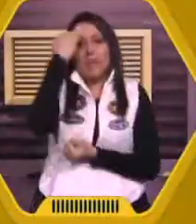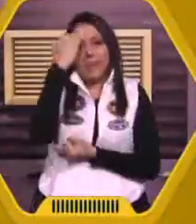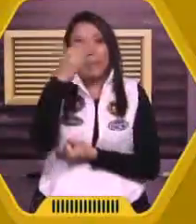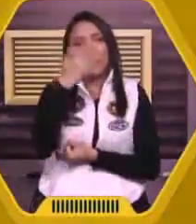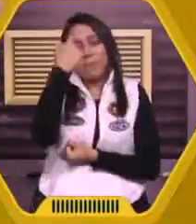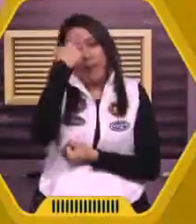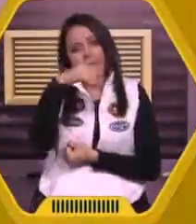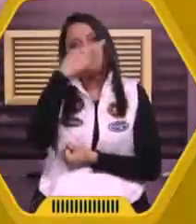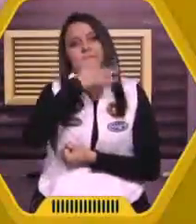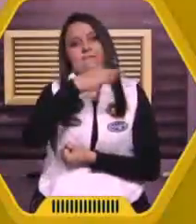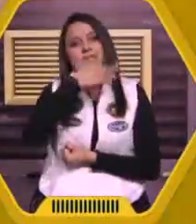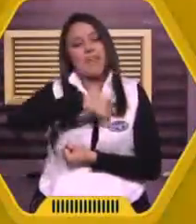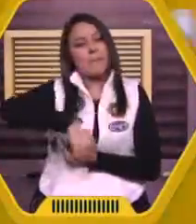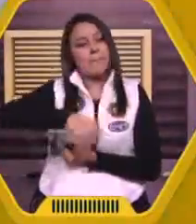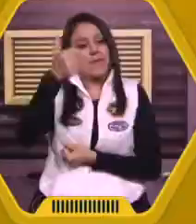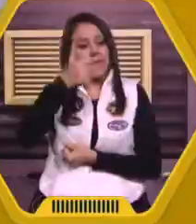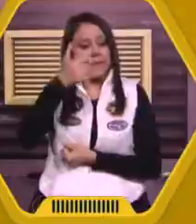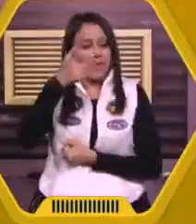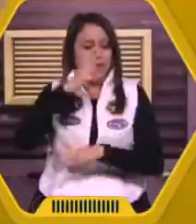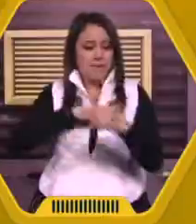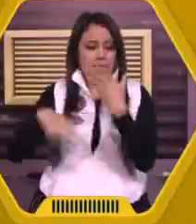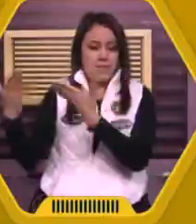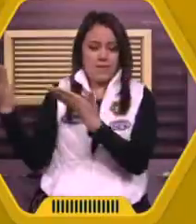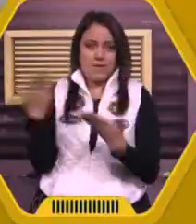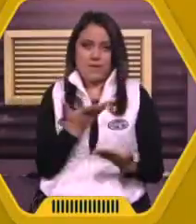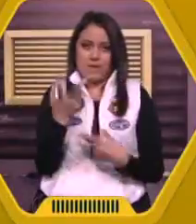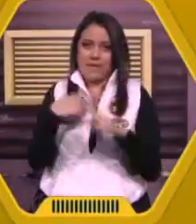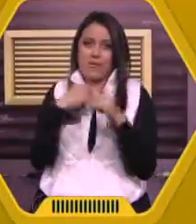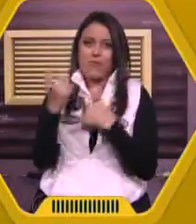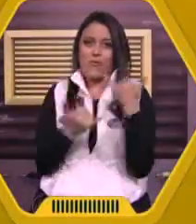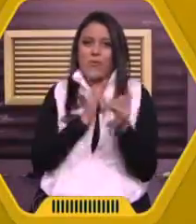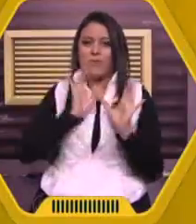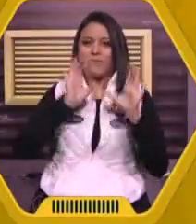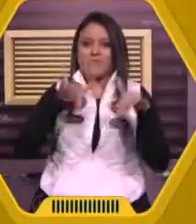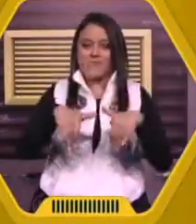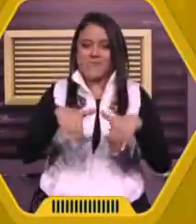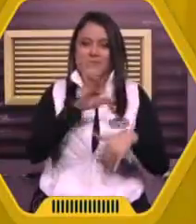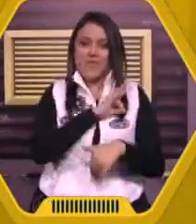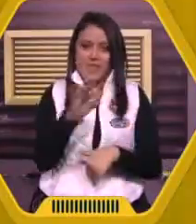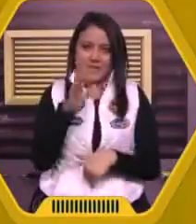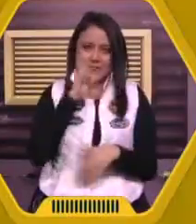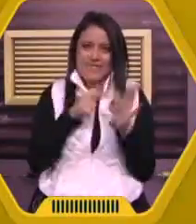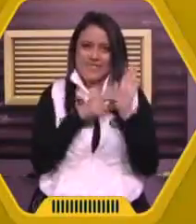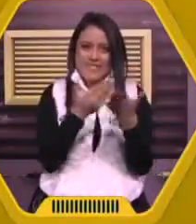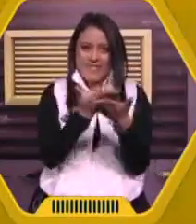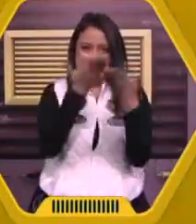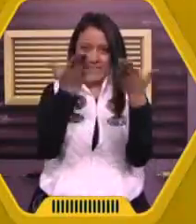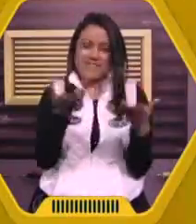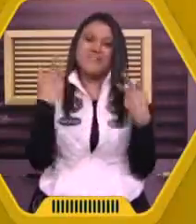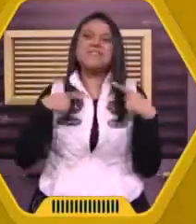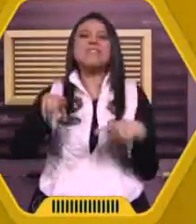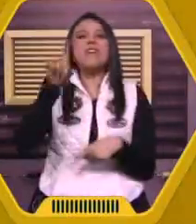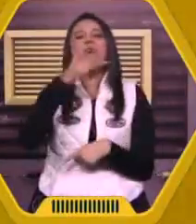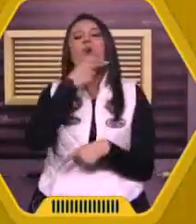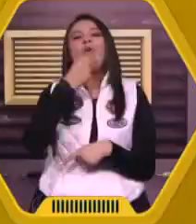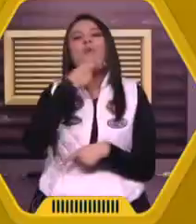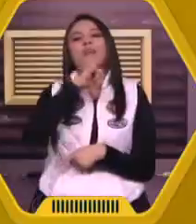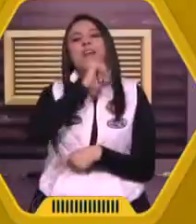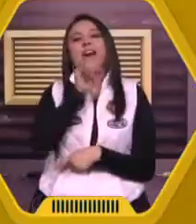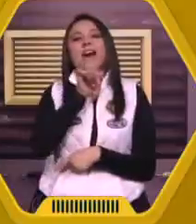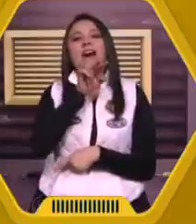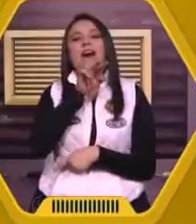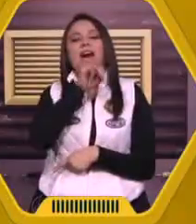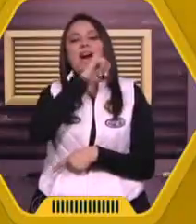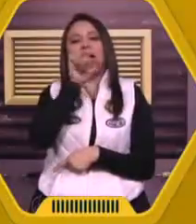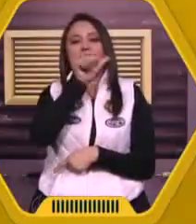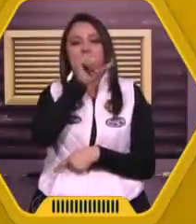es la primera vez que Score se une al juguetón, al batallón del juguetón. Te presento aquí al valiente Javier Sánchez Tinoco, él es gerente